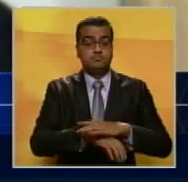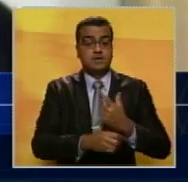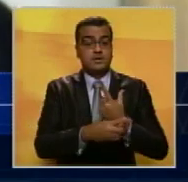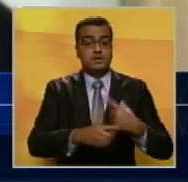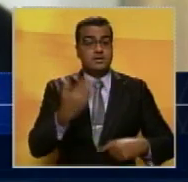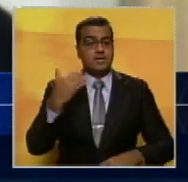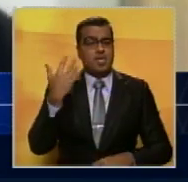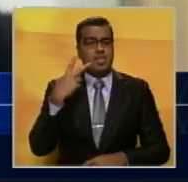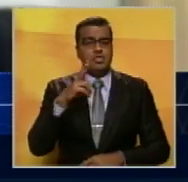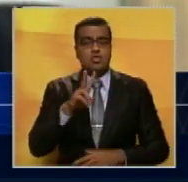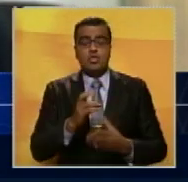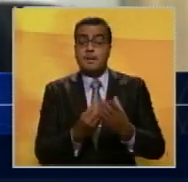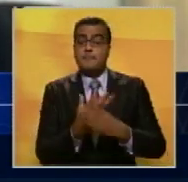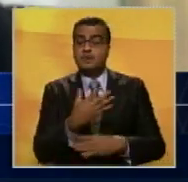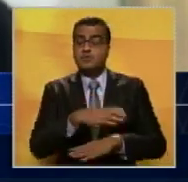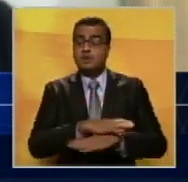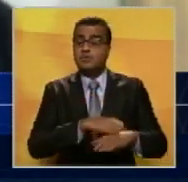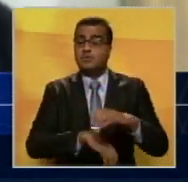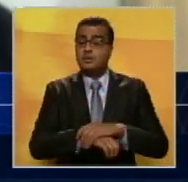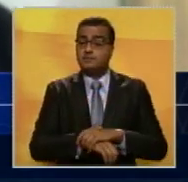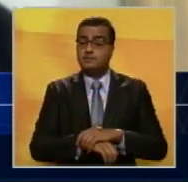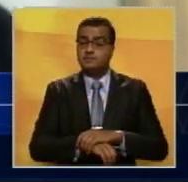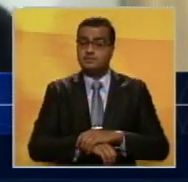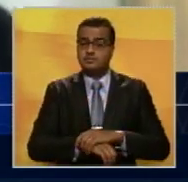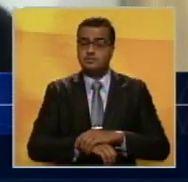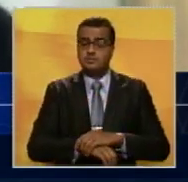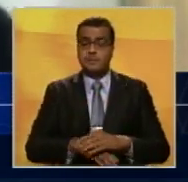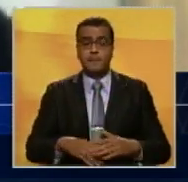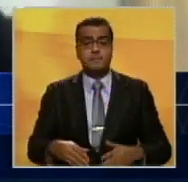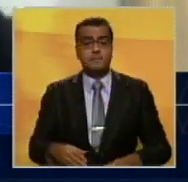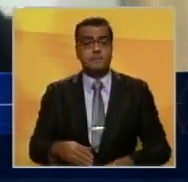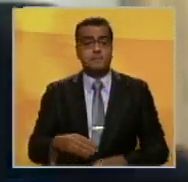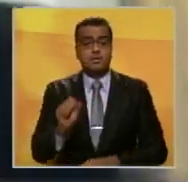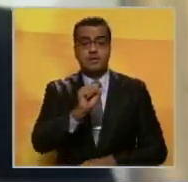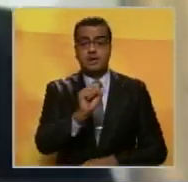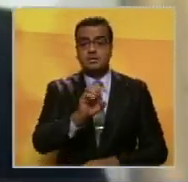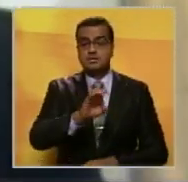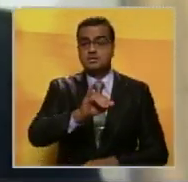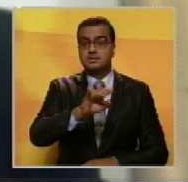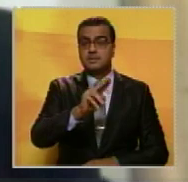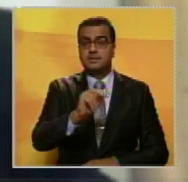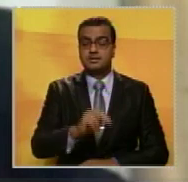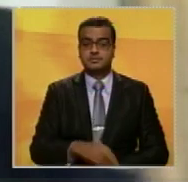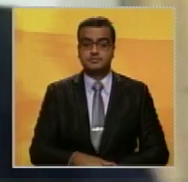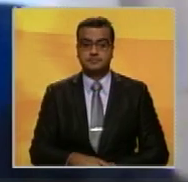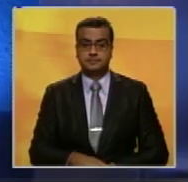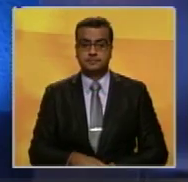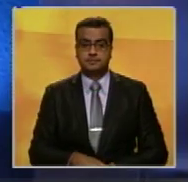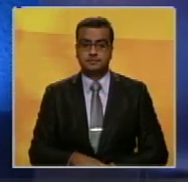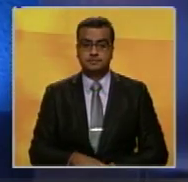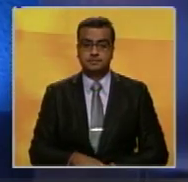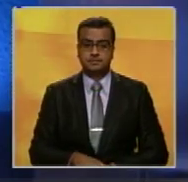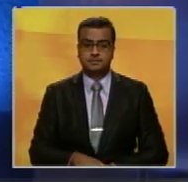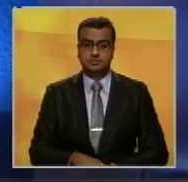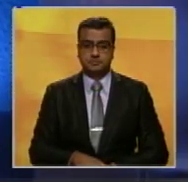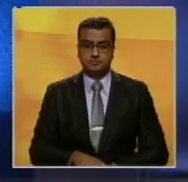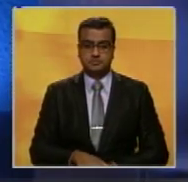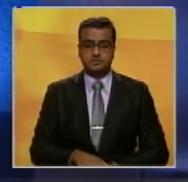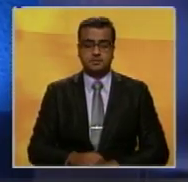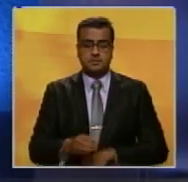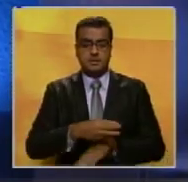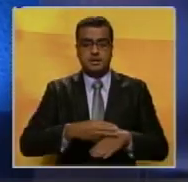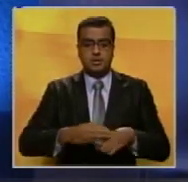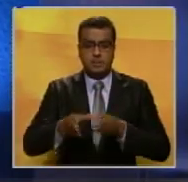desde el 2 de mayo, cuando fue capturado por uniformados del Servicio Bolivariano de Inteligencia Nacional. El ministro para